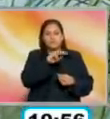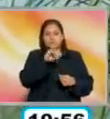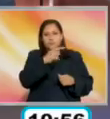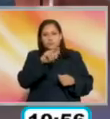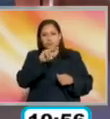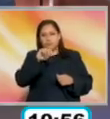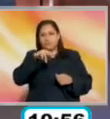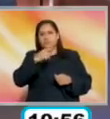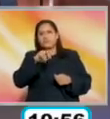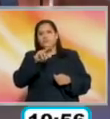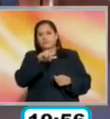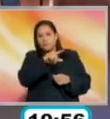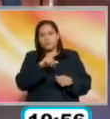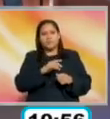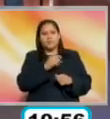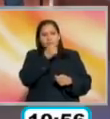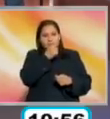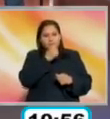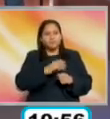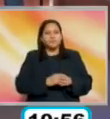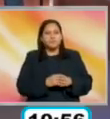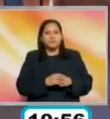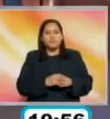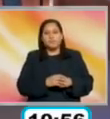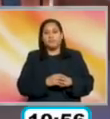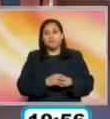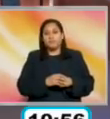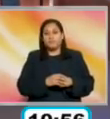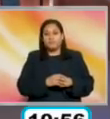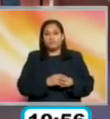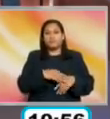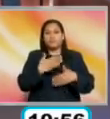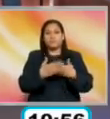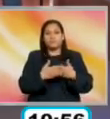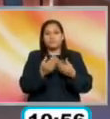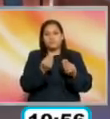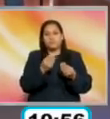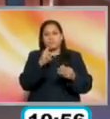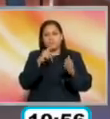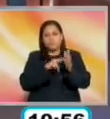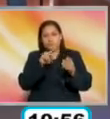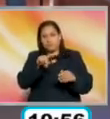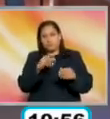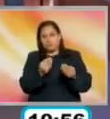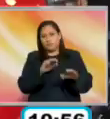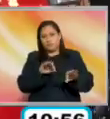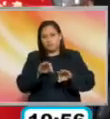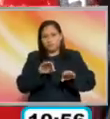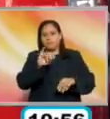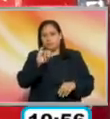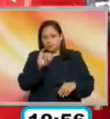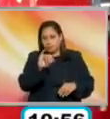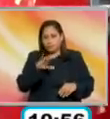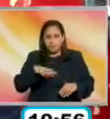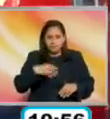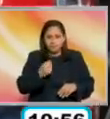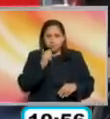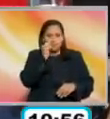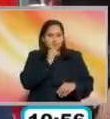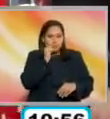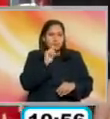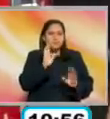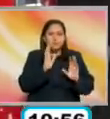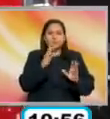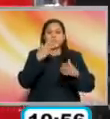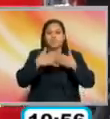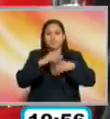voz en Arturo Jaimes y los cantantes. Entonces, viene mucho para ese 2017. Sí, la verdad es que venimos con todo. Ya